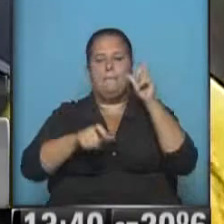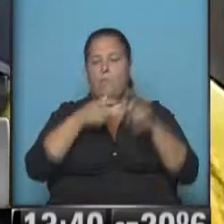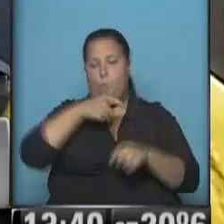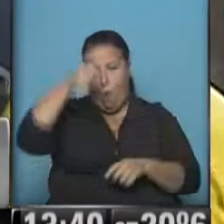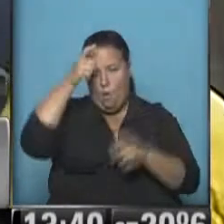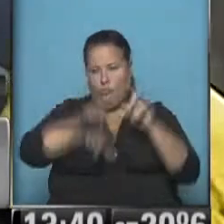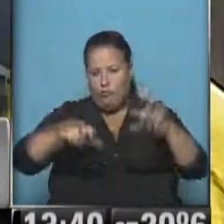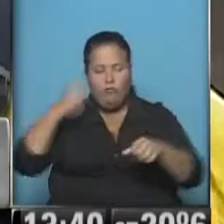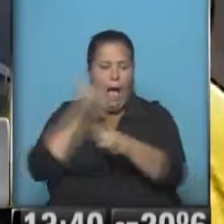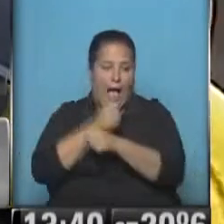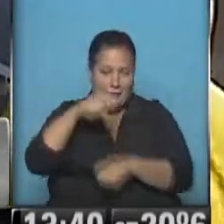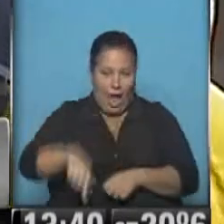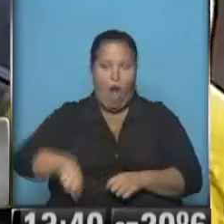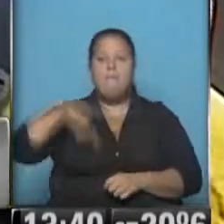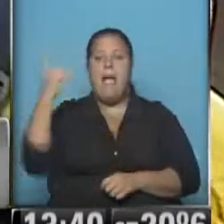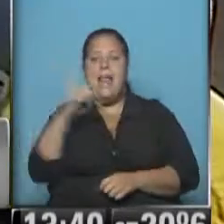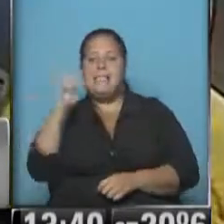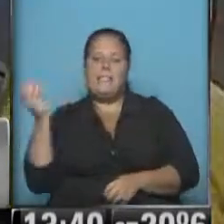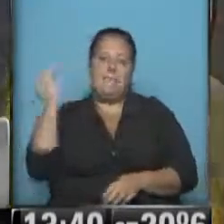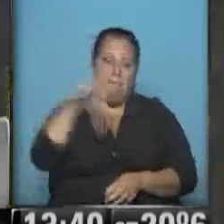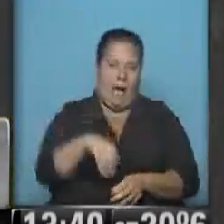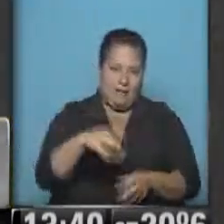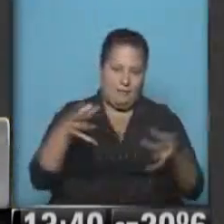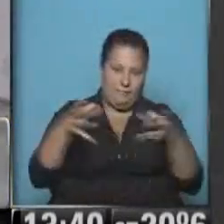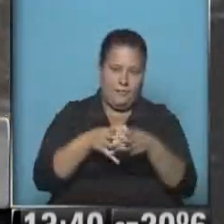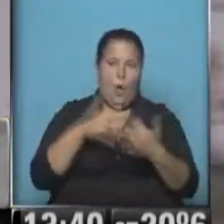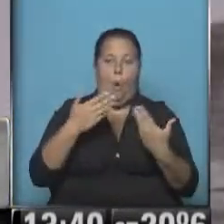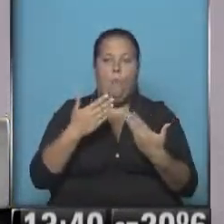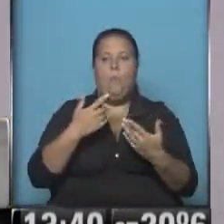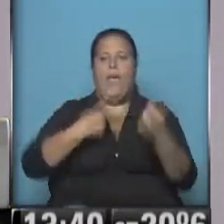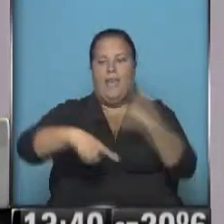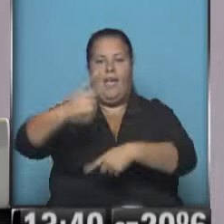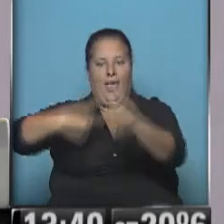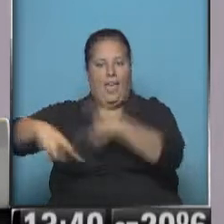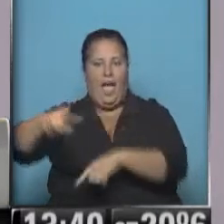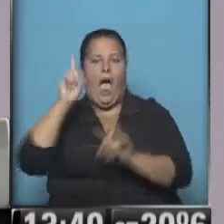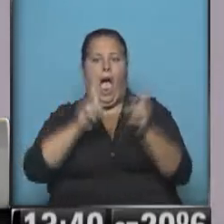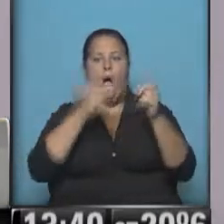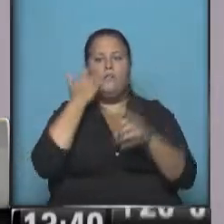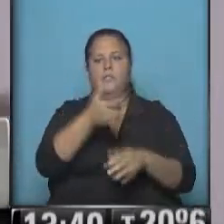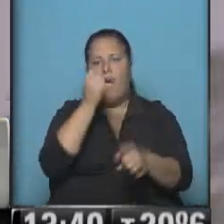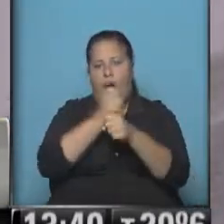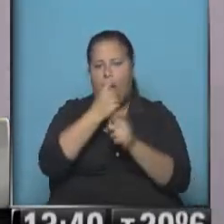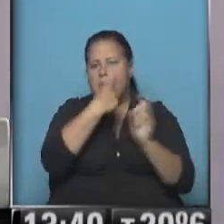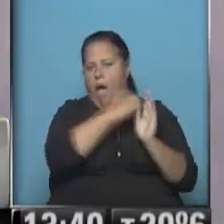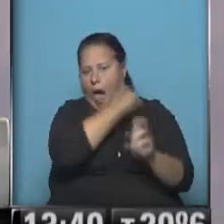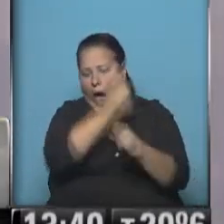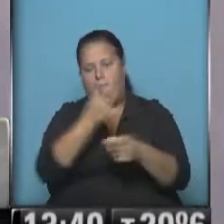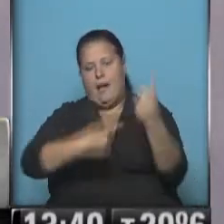día de hoy y mañana tenemos 100 personas más, lo que nos va a permitir hacer un relevo del personal que viene desde el primer día.